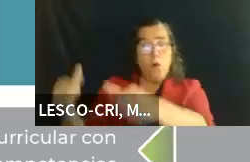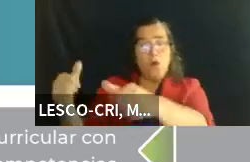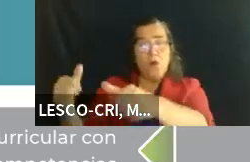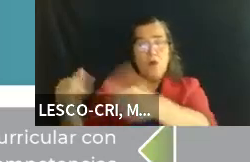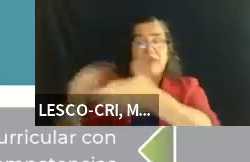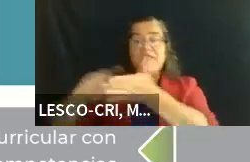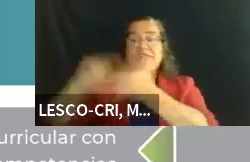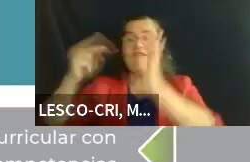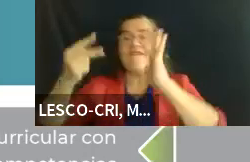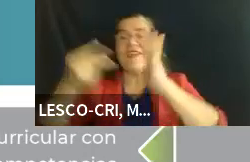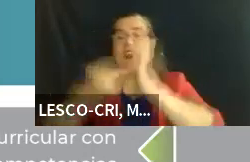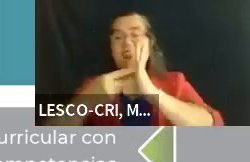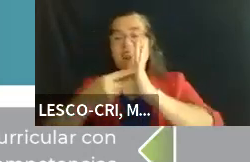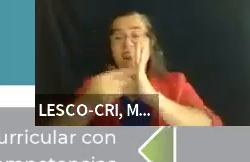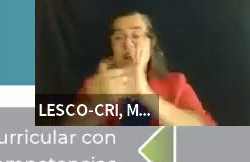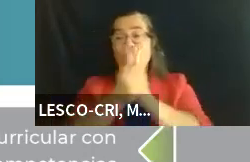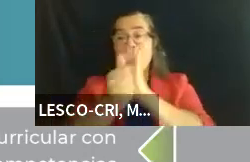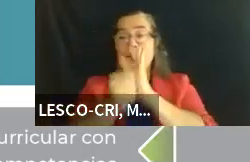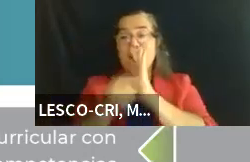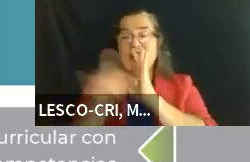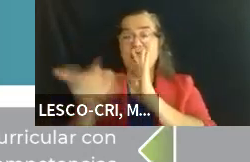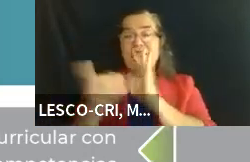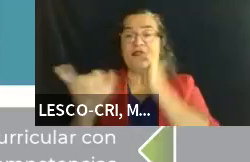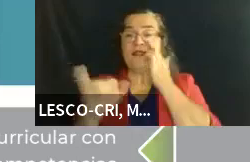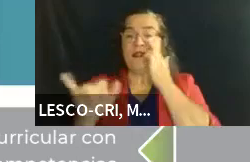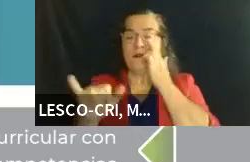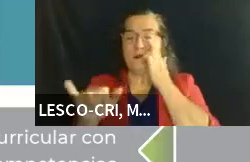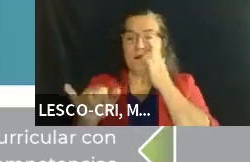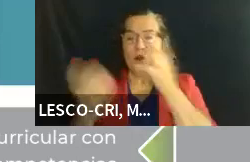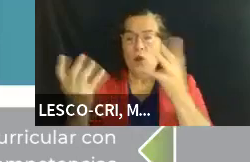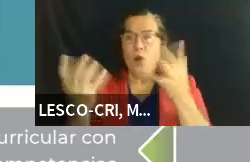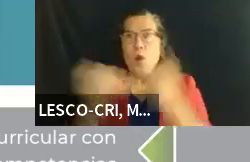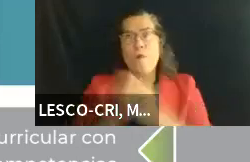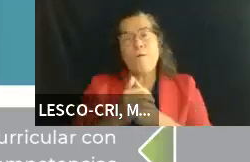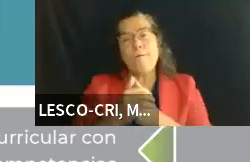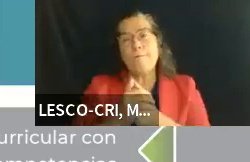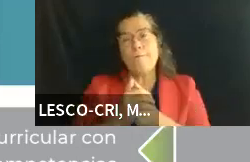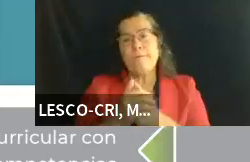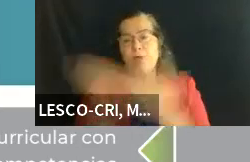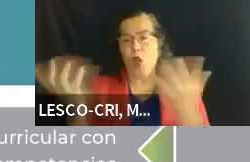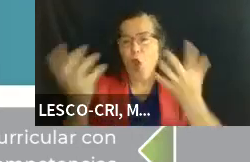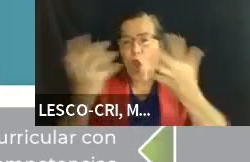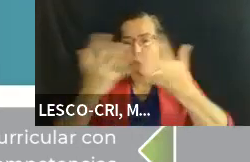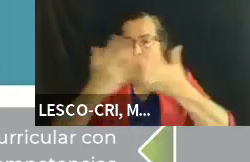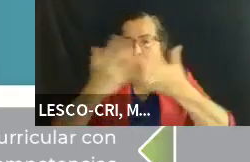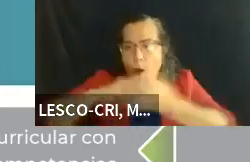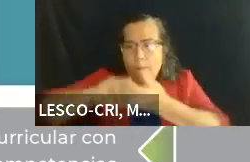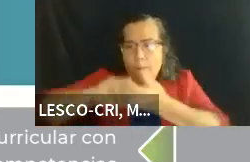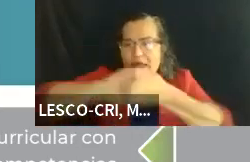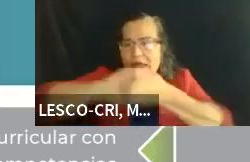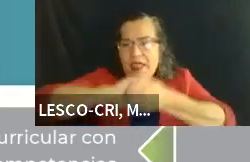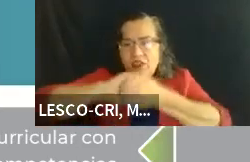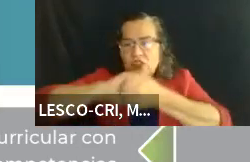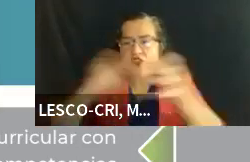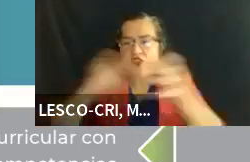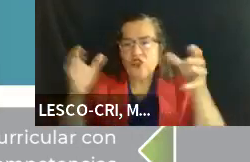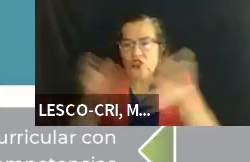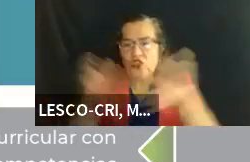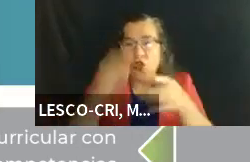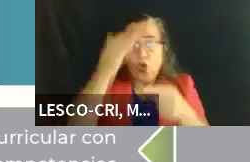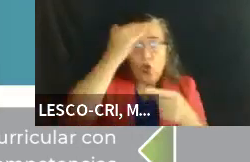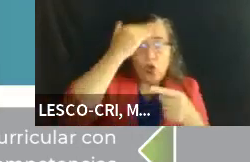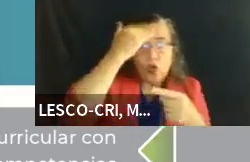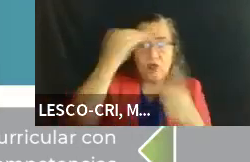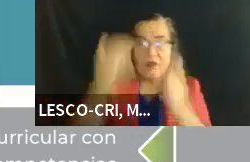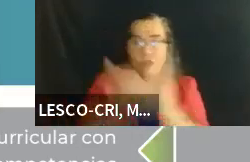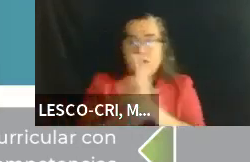la competencia como la combinación no solamente de conocimientos, sino también de habilidades prácticas